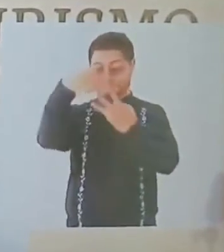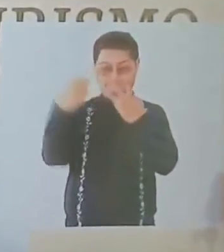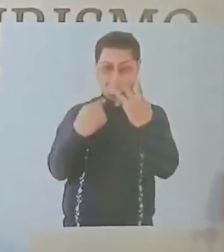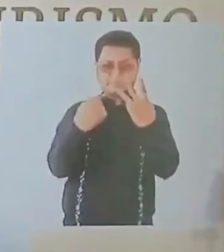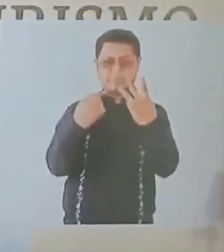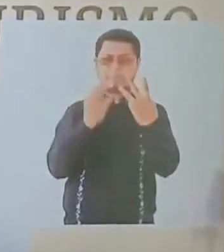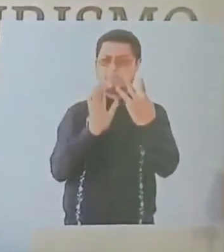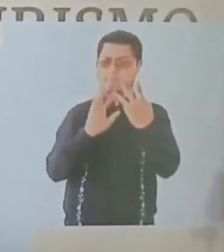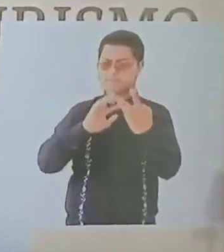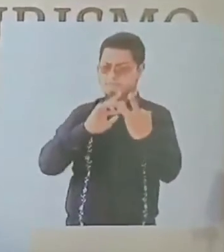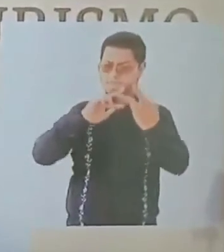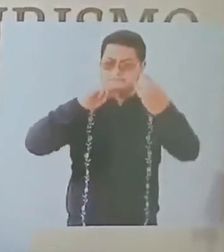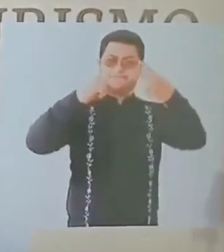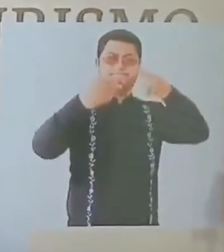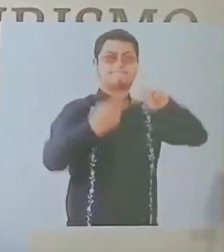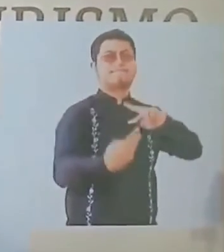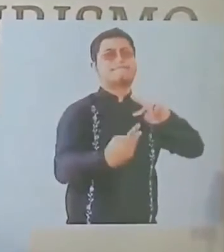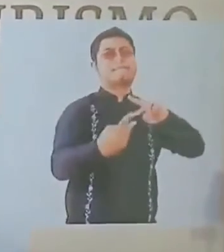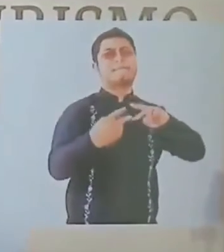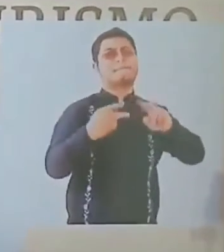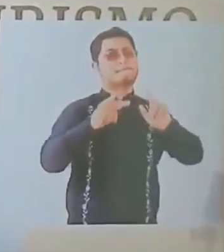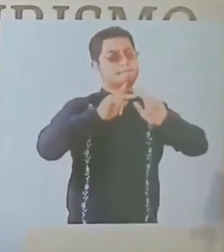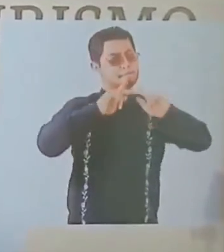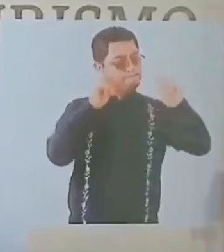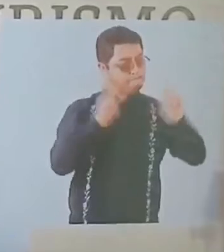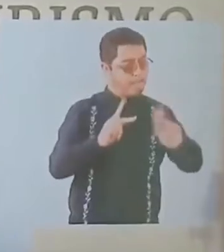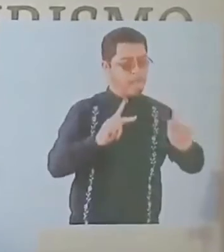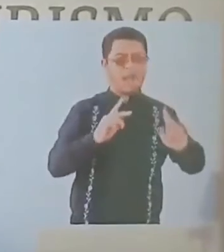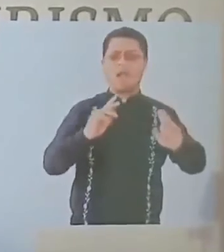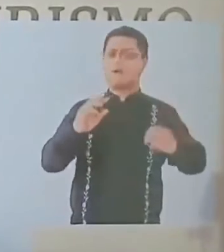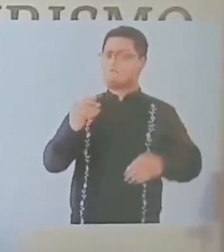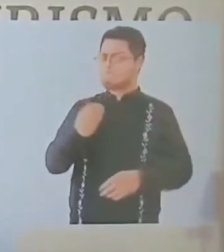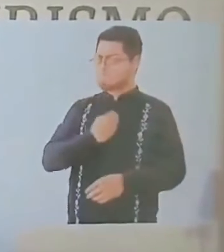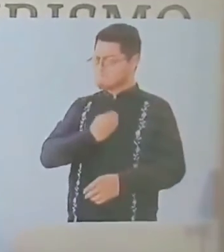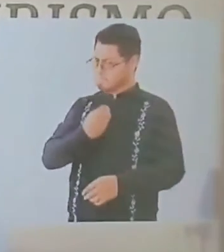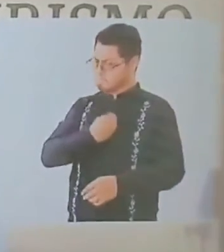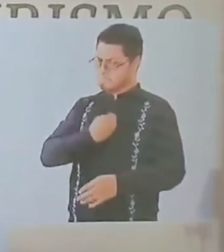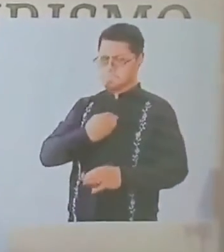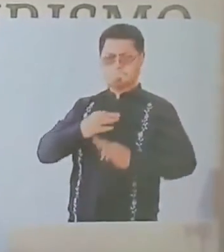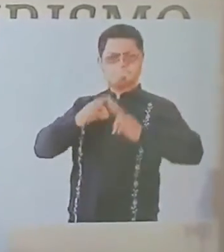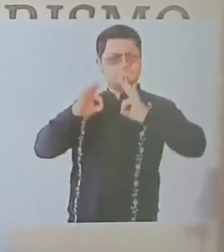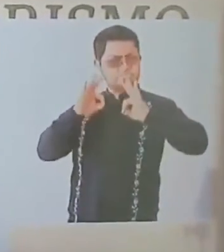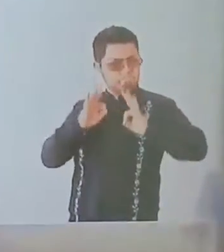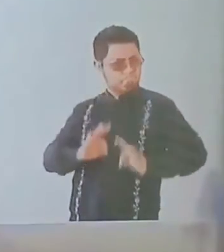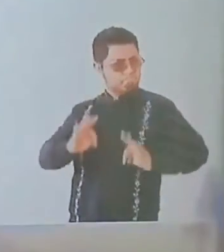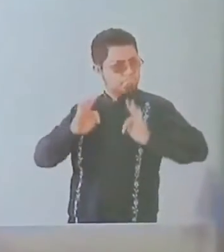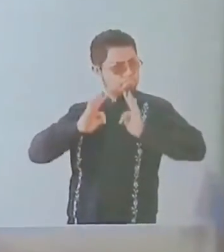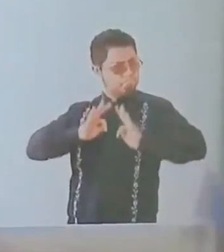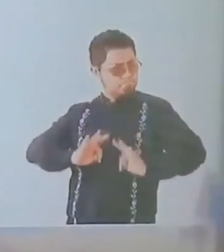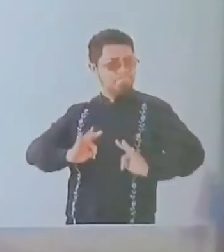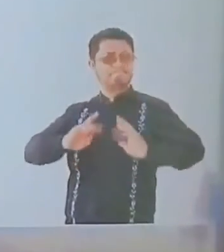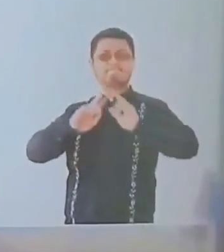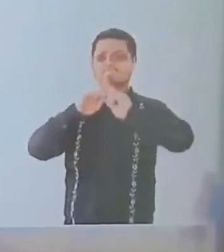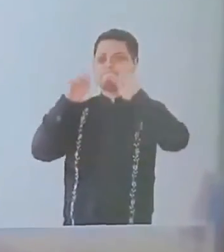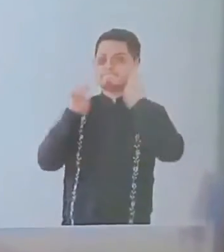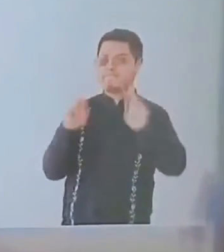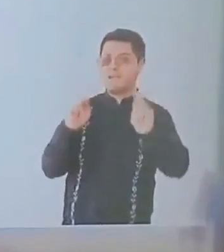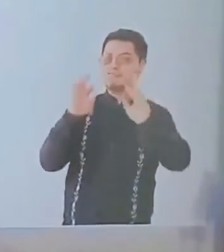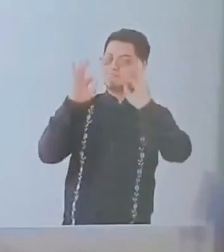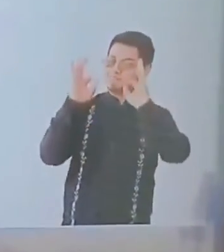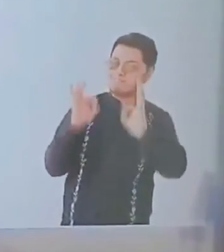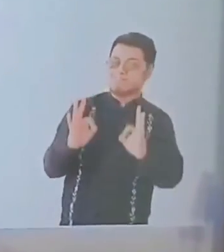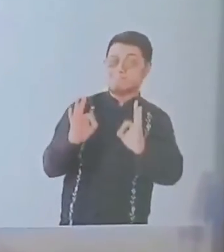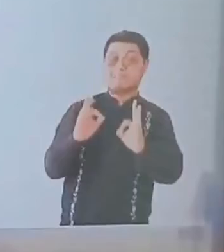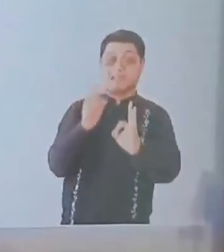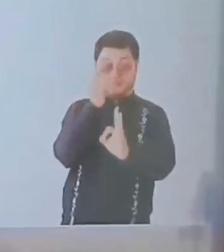Optaron por la no violencia, por la resistencia civil pacífica.